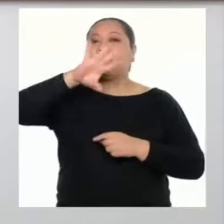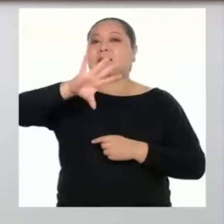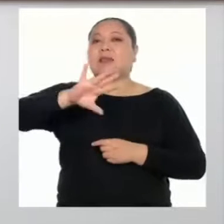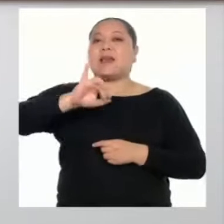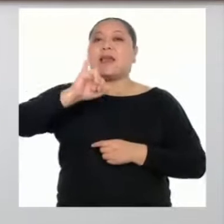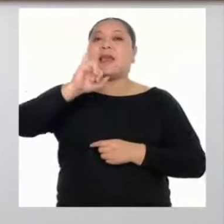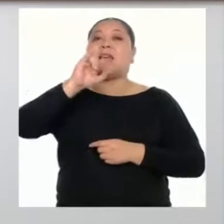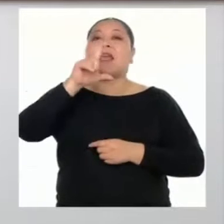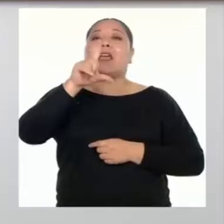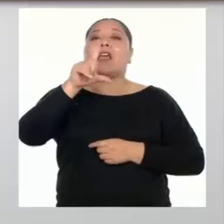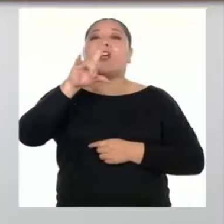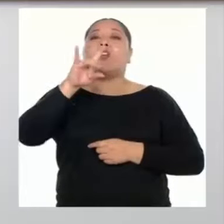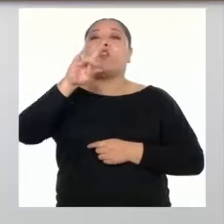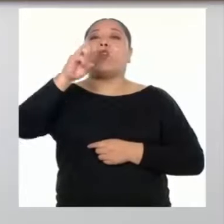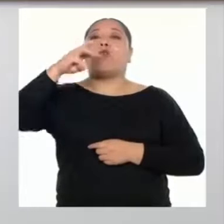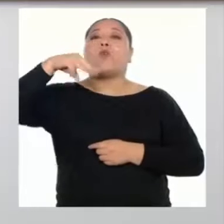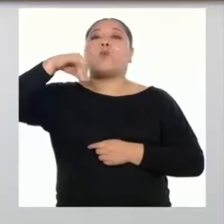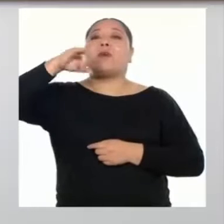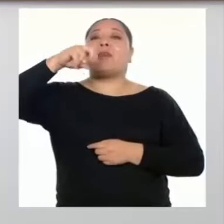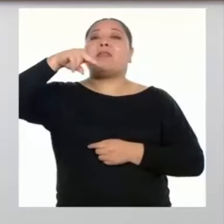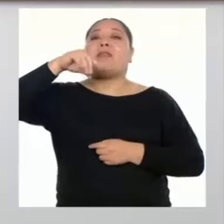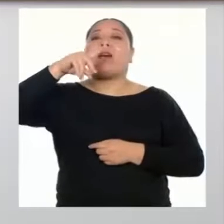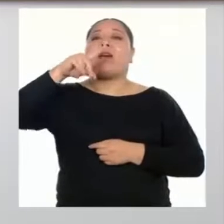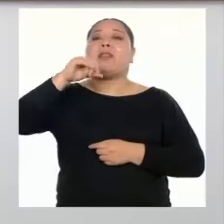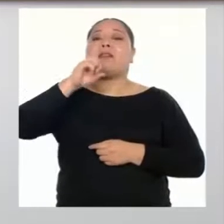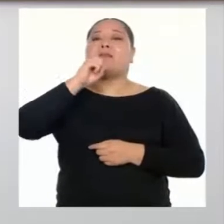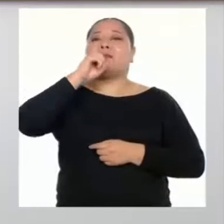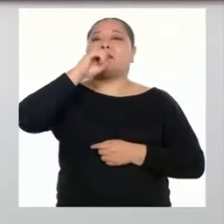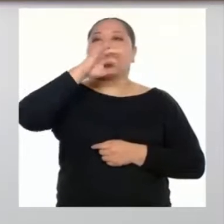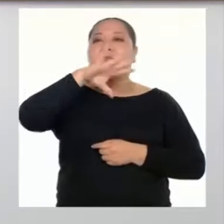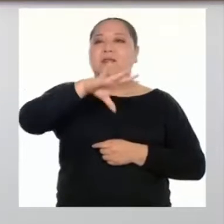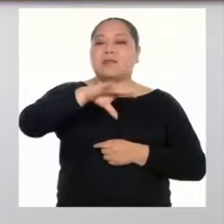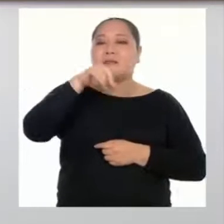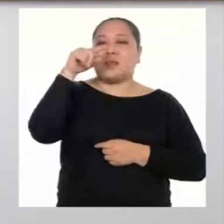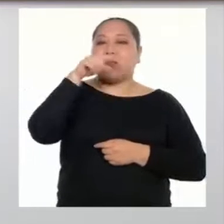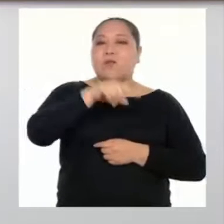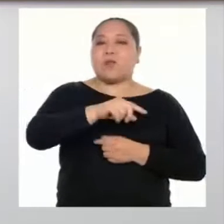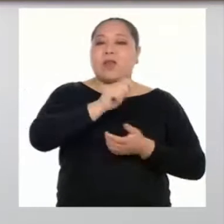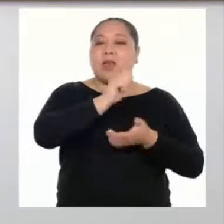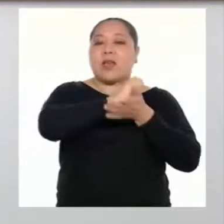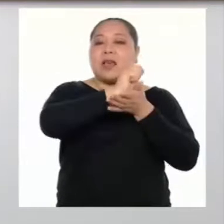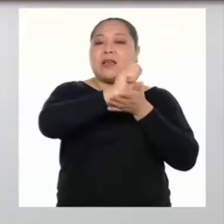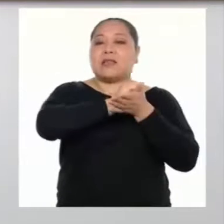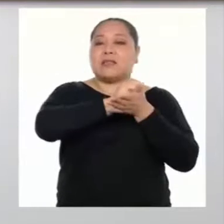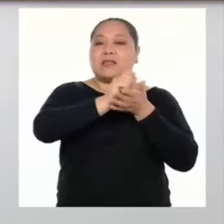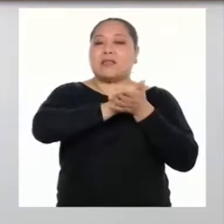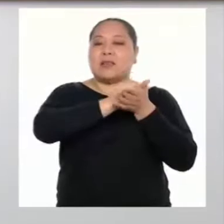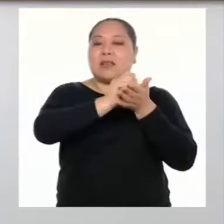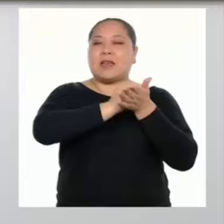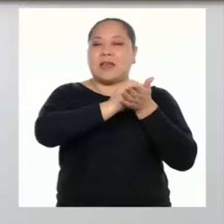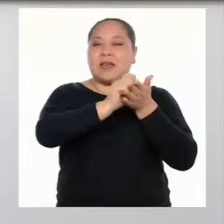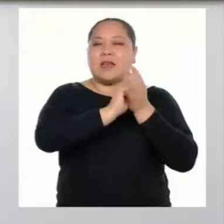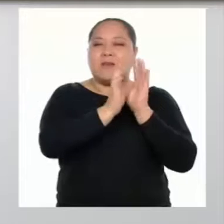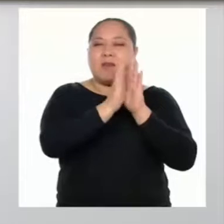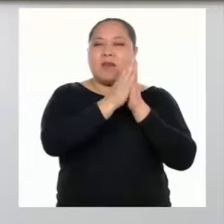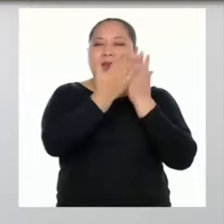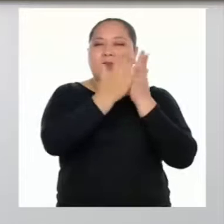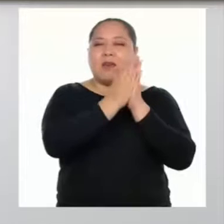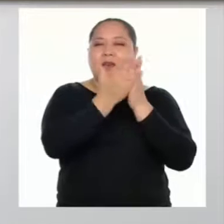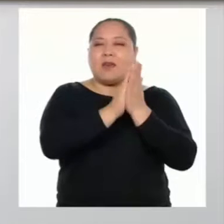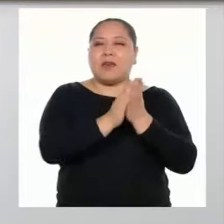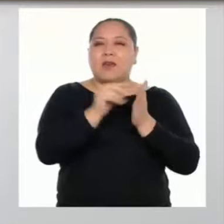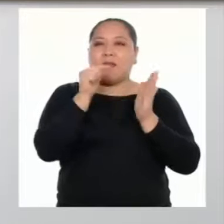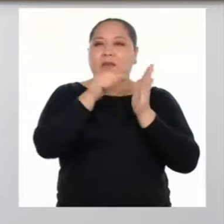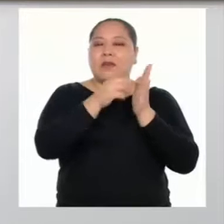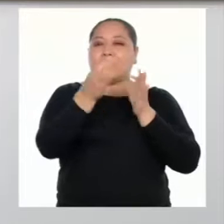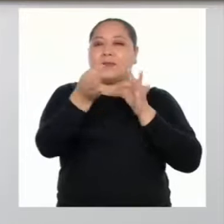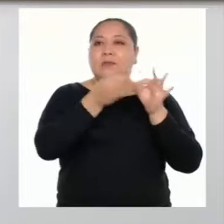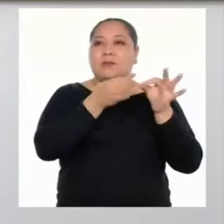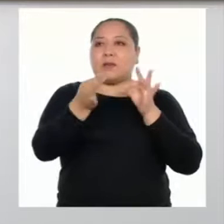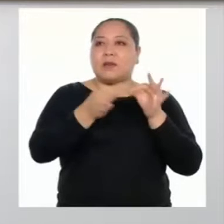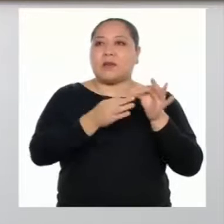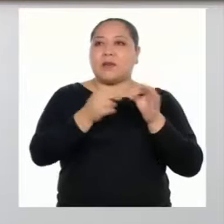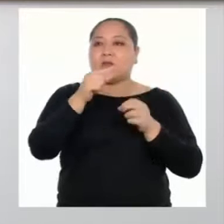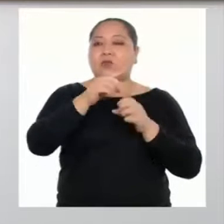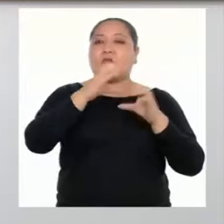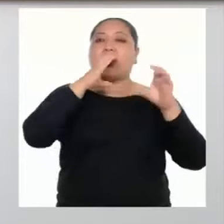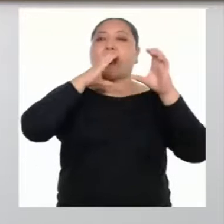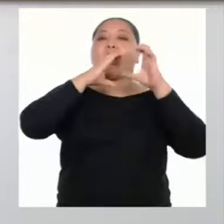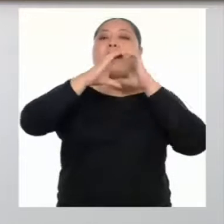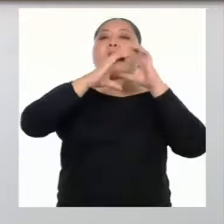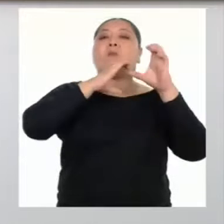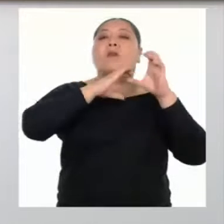llamadas iluminadas, a quienes se les llamaba así porque escribían voluminosos diarios que daban cuenta de